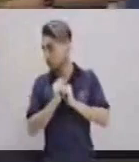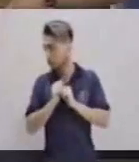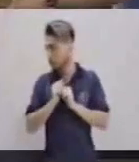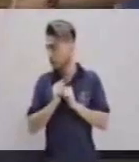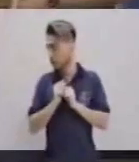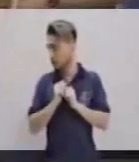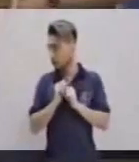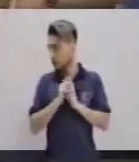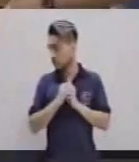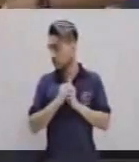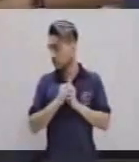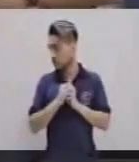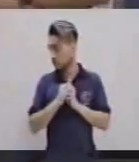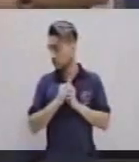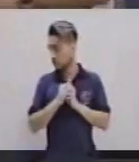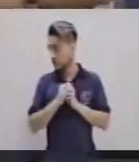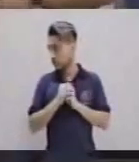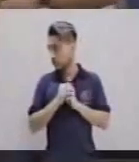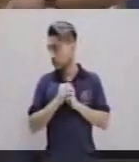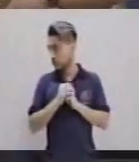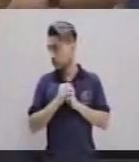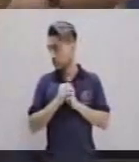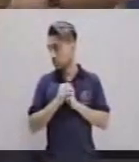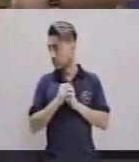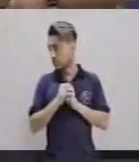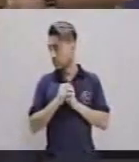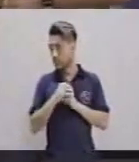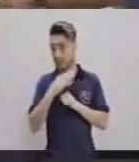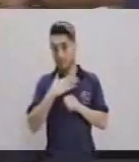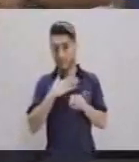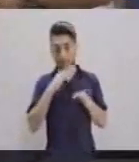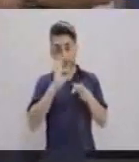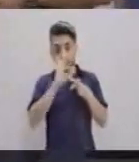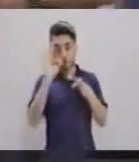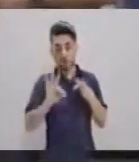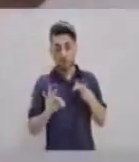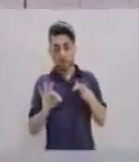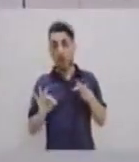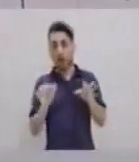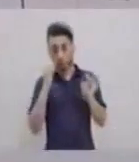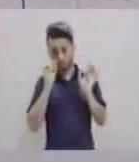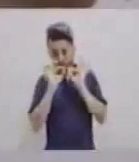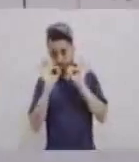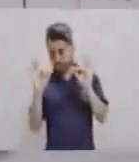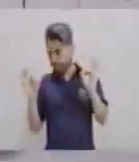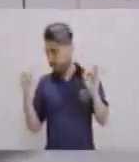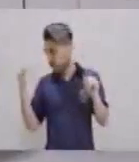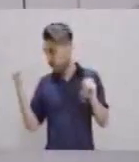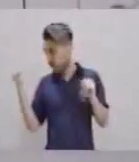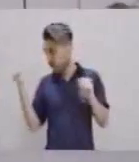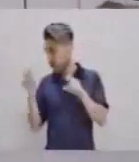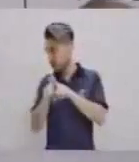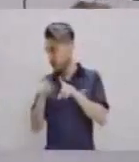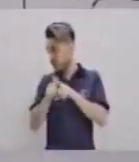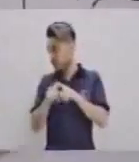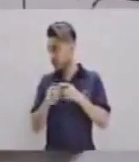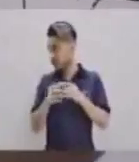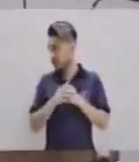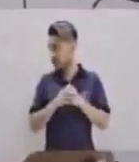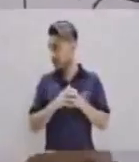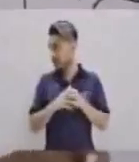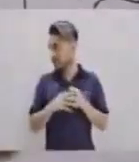Significa que va a estar por acá. Significa que la función aproximadamente va a ser esta.